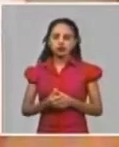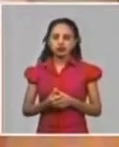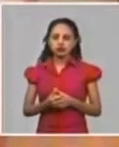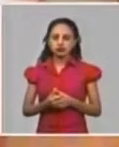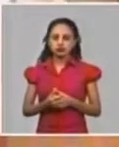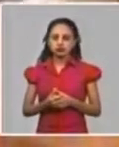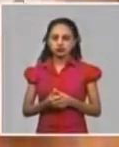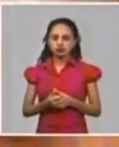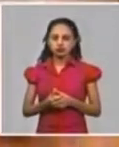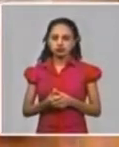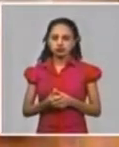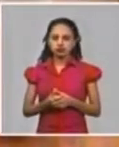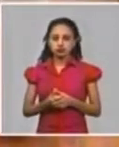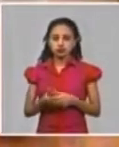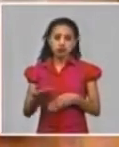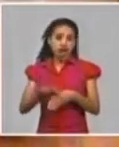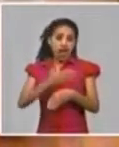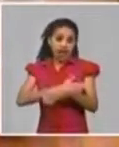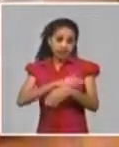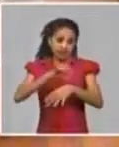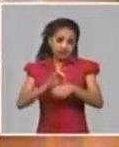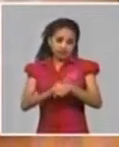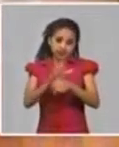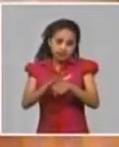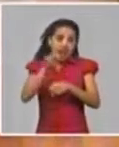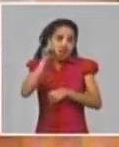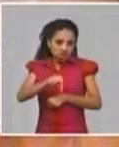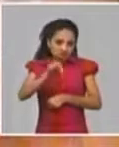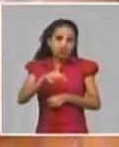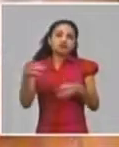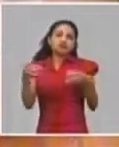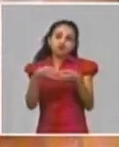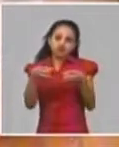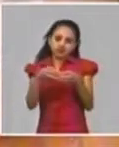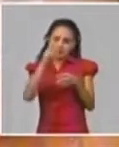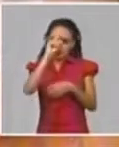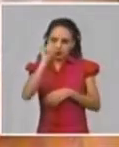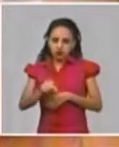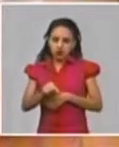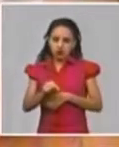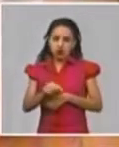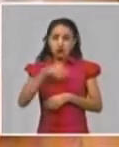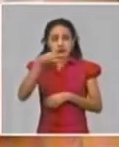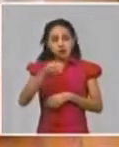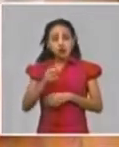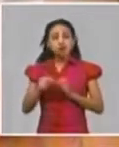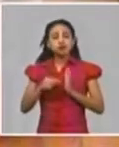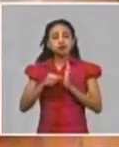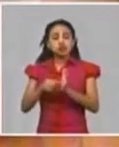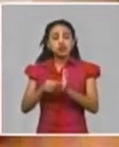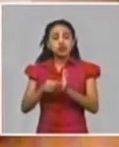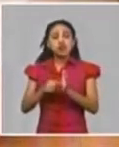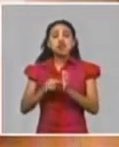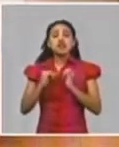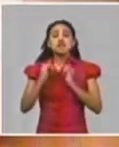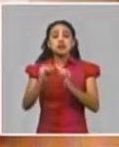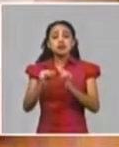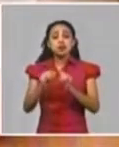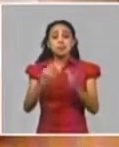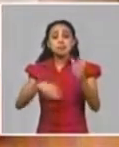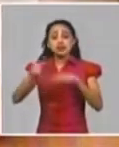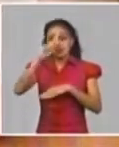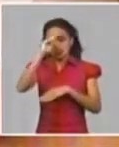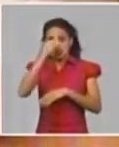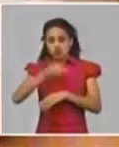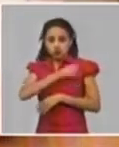esto ocurriera estaban las brigadas médicas ahí. Y hubo una indicación expresa a nuestro Ministerio de Salud Pública, a las brigadas médicas, que por ser condición